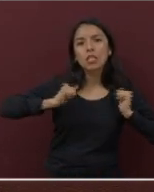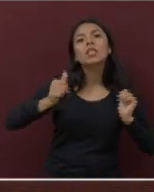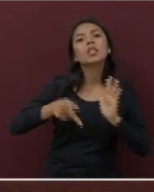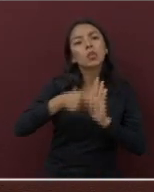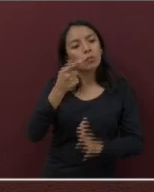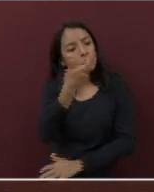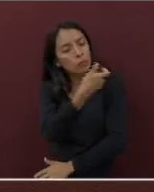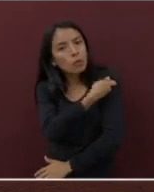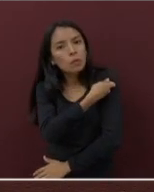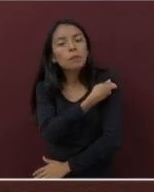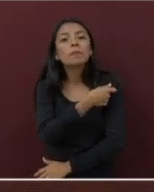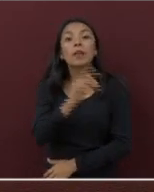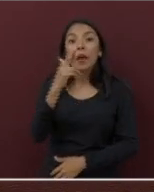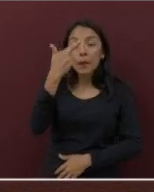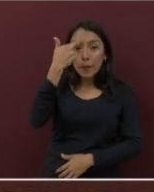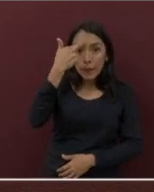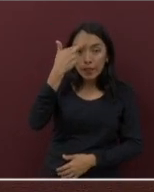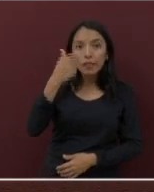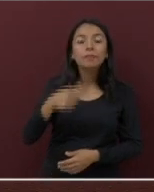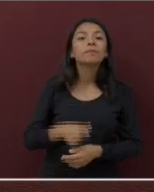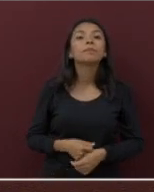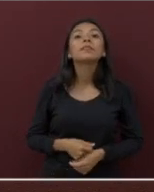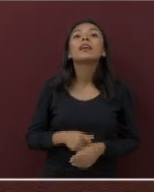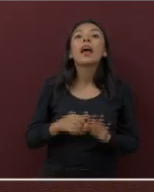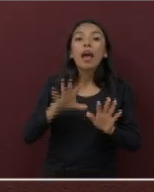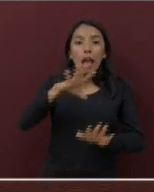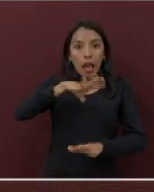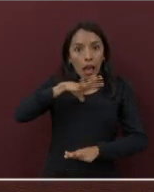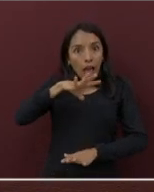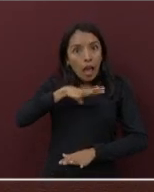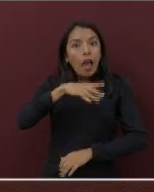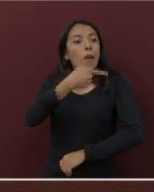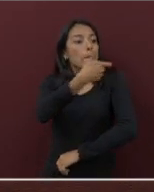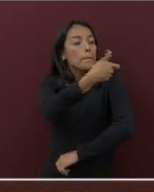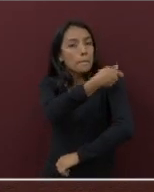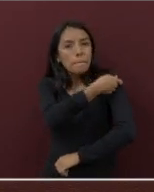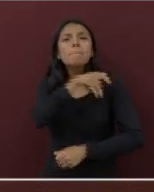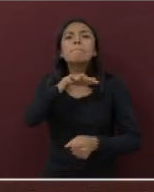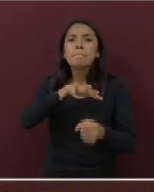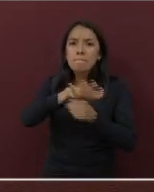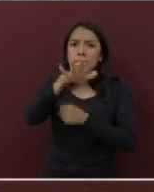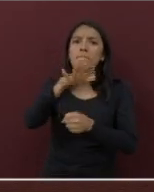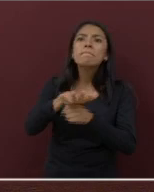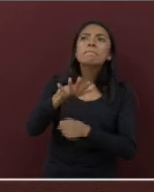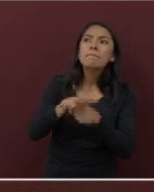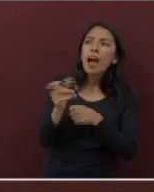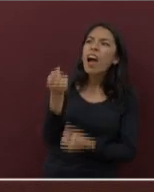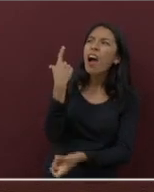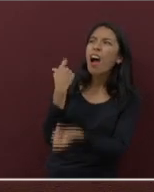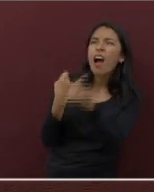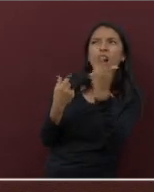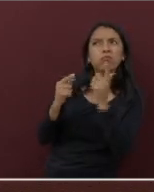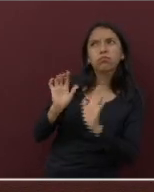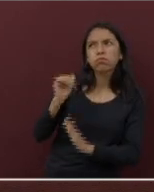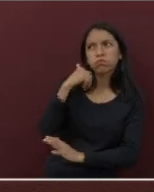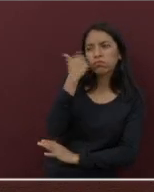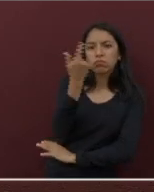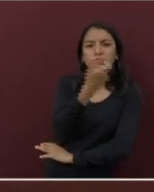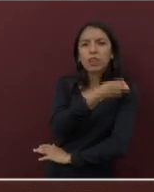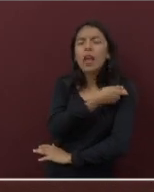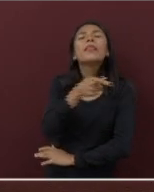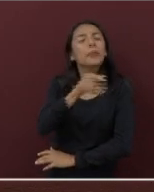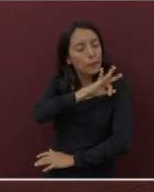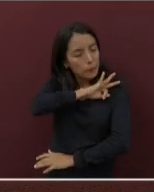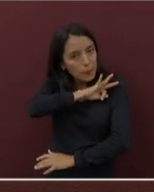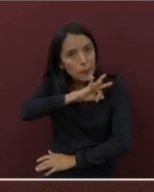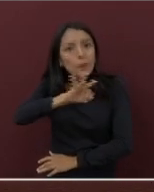es importante recordarles que tenemos vacunas disponibles para las personas que no han querido iniciar su esquema. Todavía están a tiempo